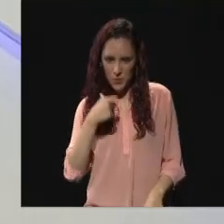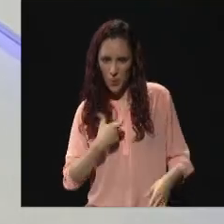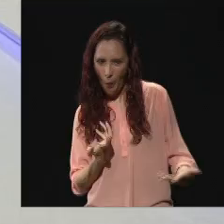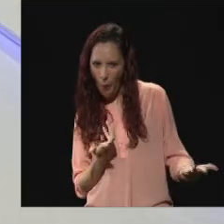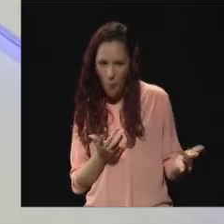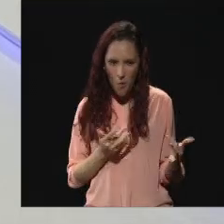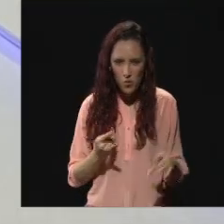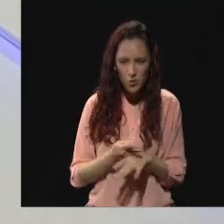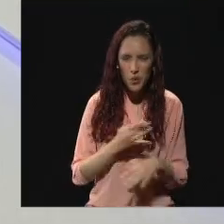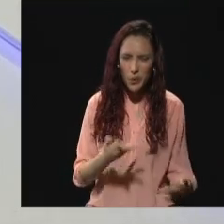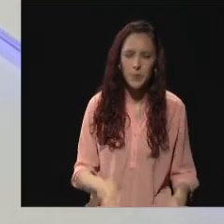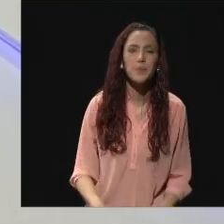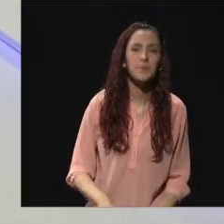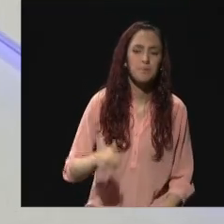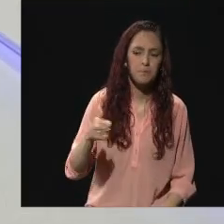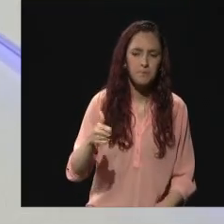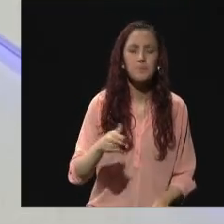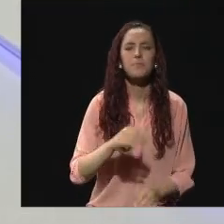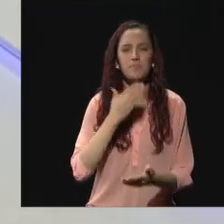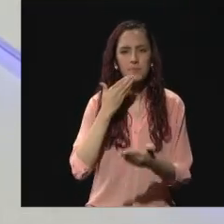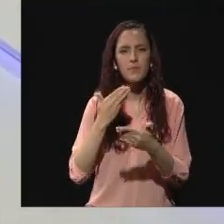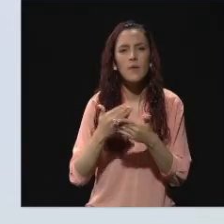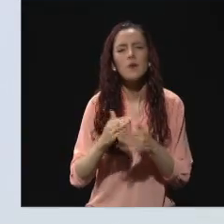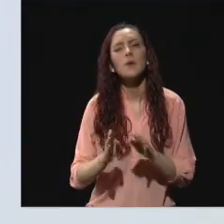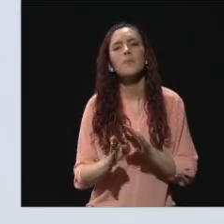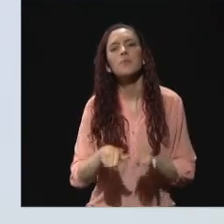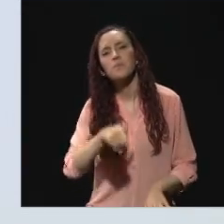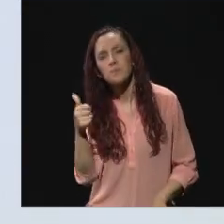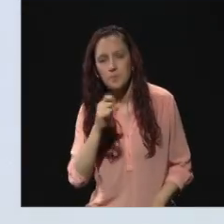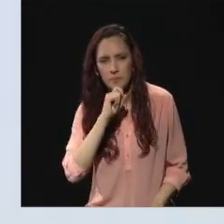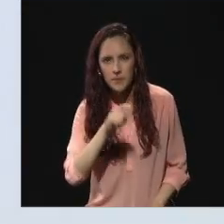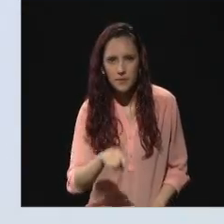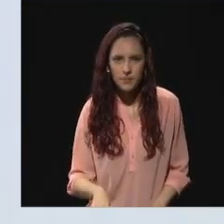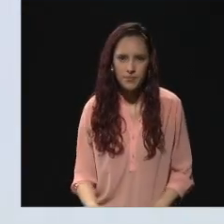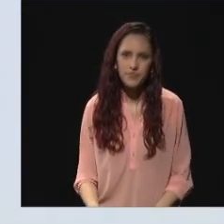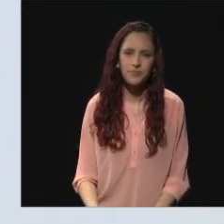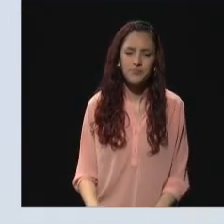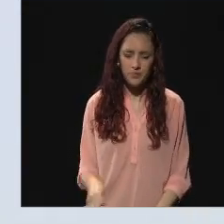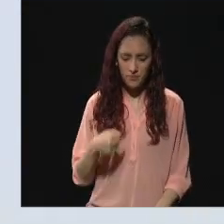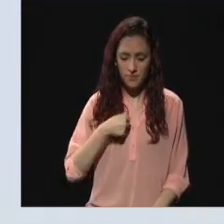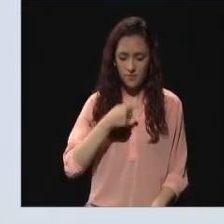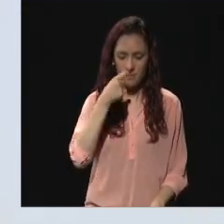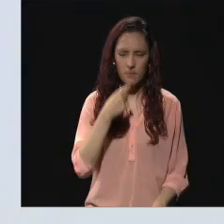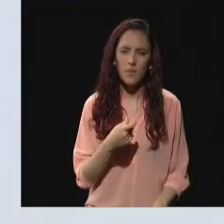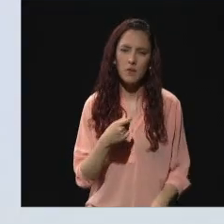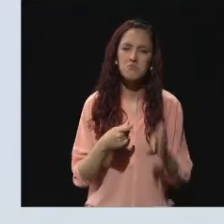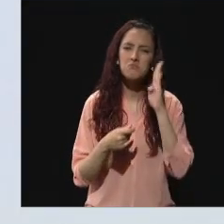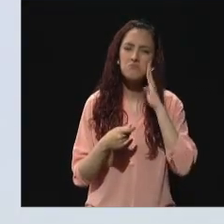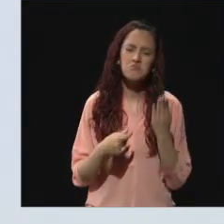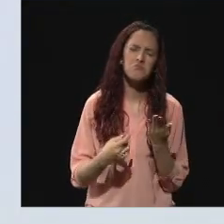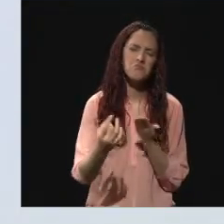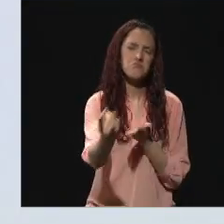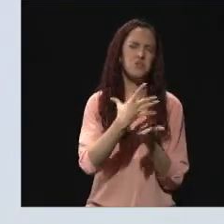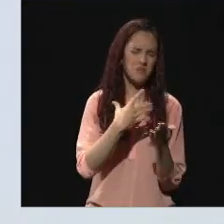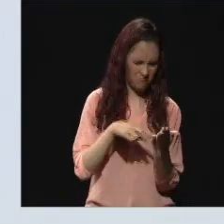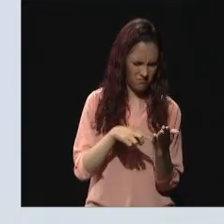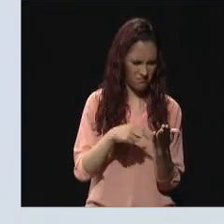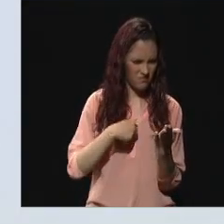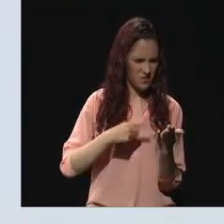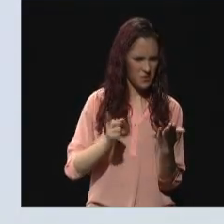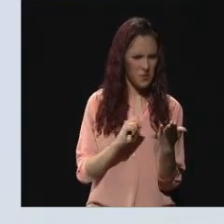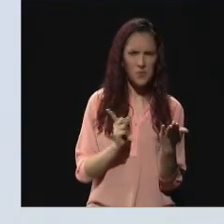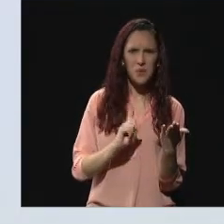perfecto otra pregunta que deben hacer las personas cuando le llegan mensajes que no han requerido y se los